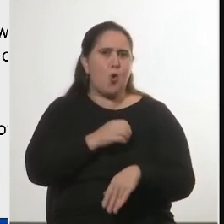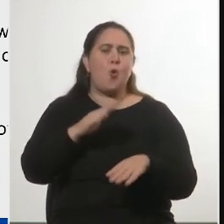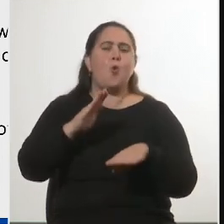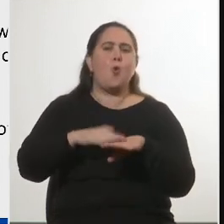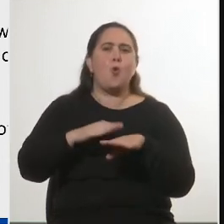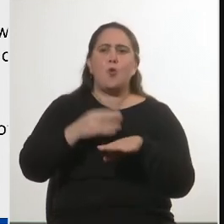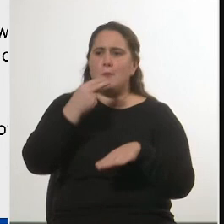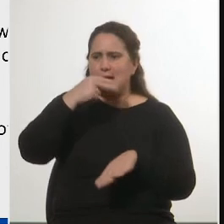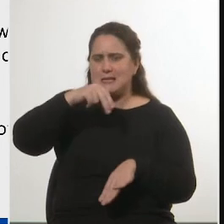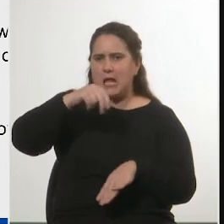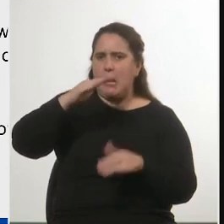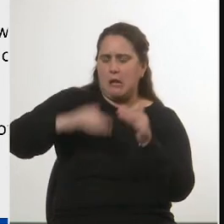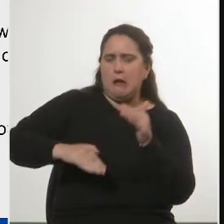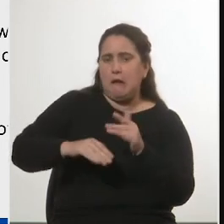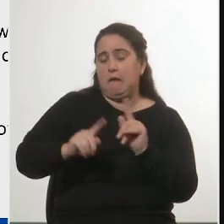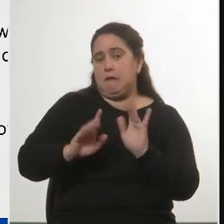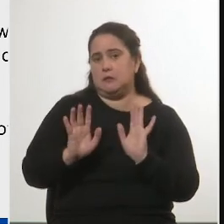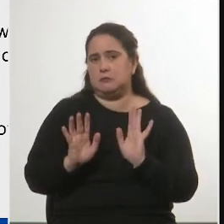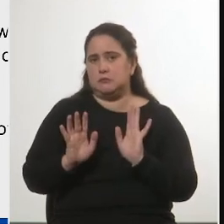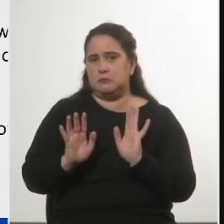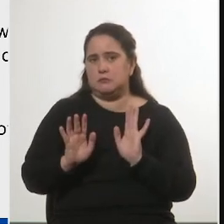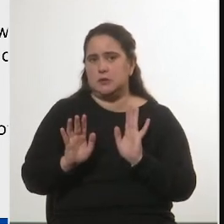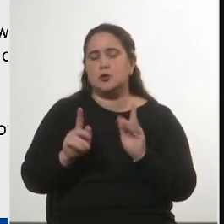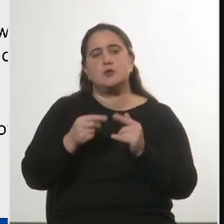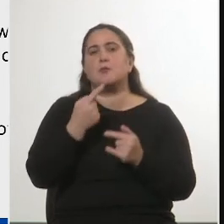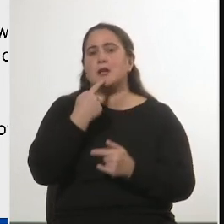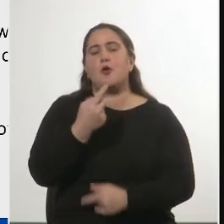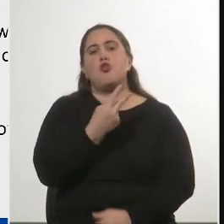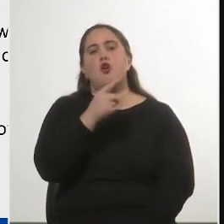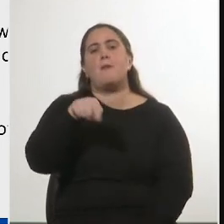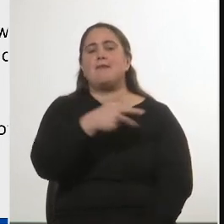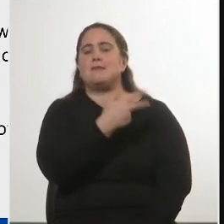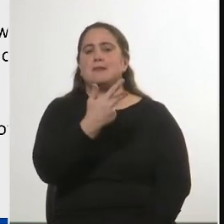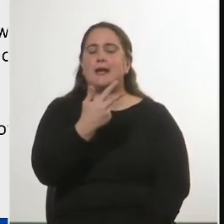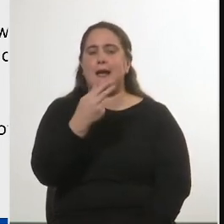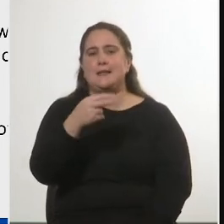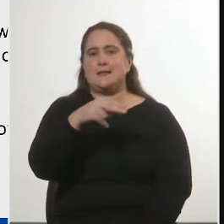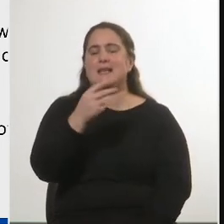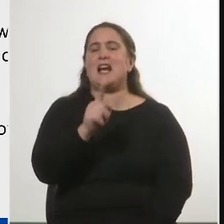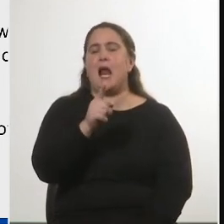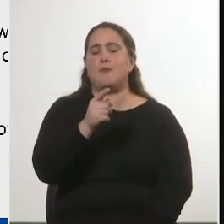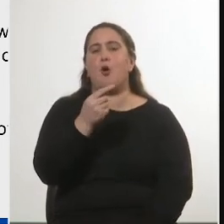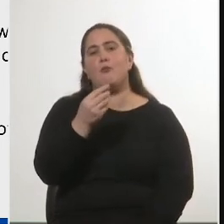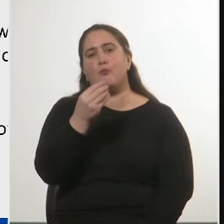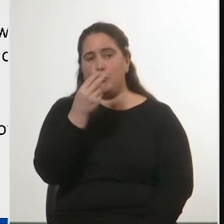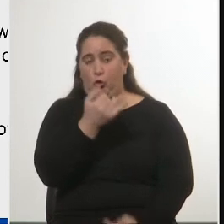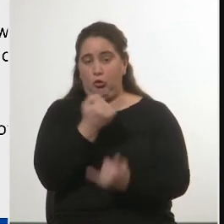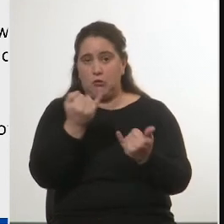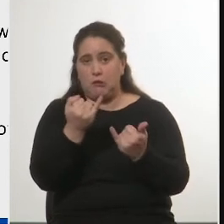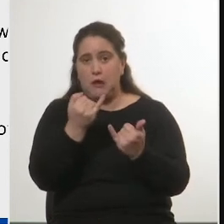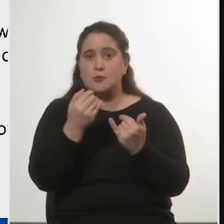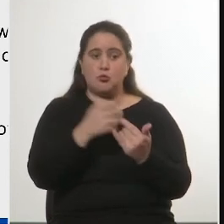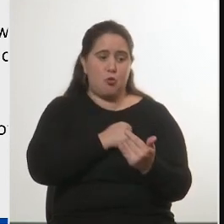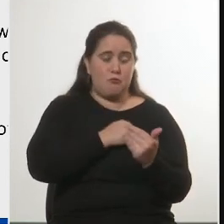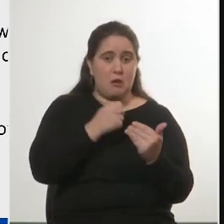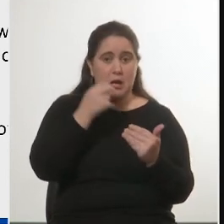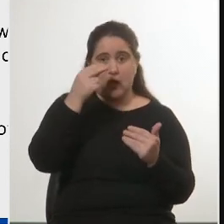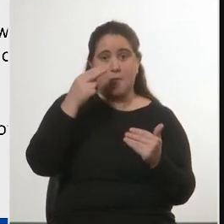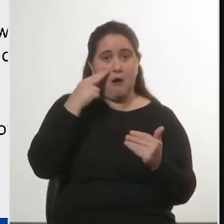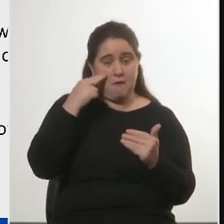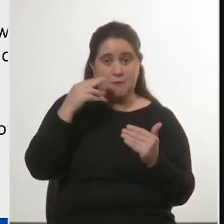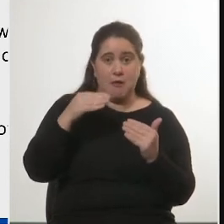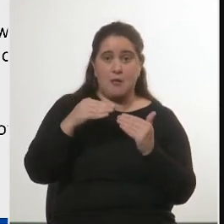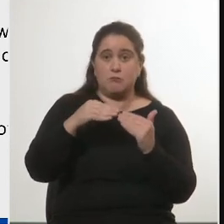baja la ingesta de sodio a 2,3 gramos día en comparación con ingesta moderada o promedio. Y hay